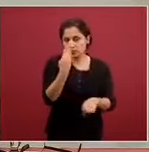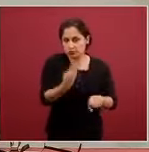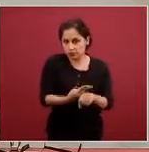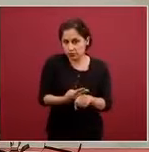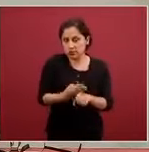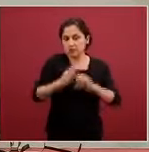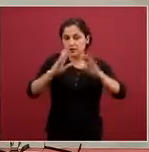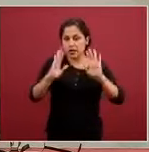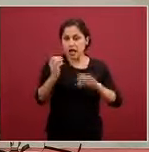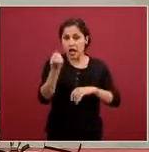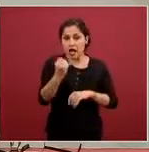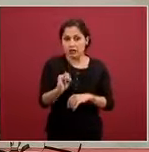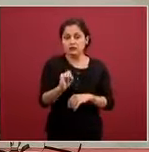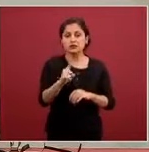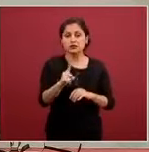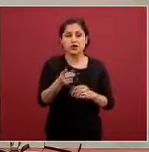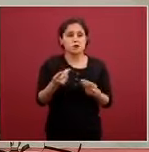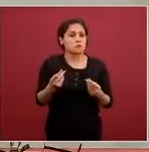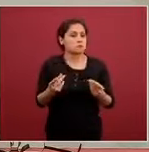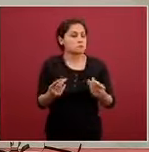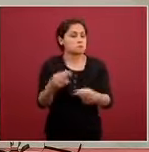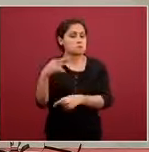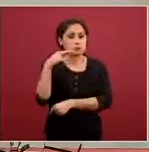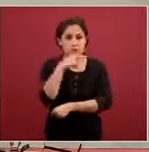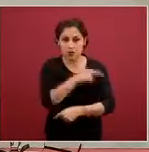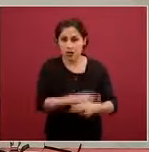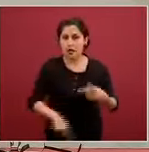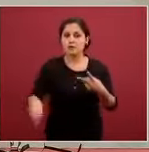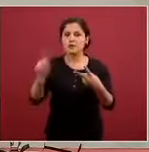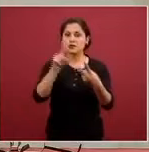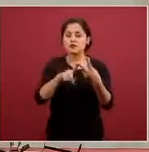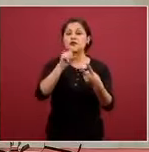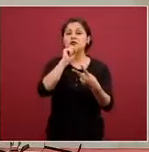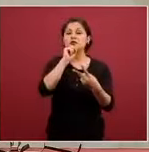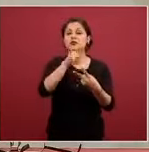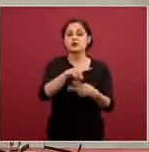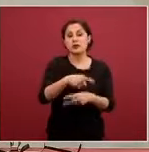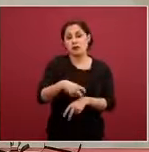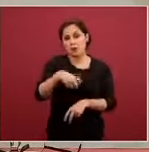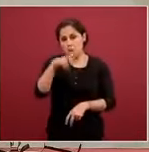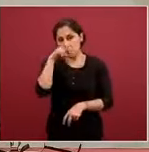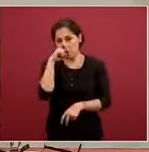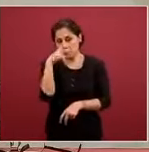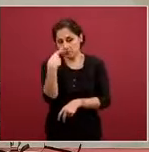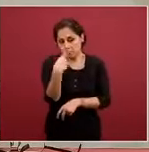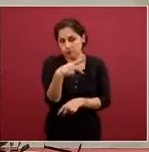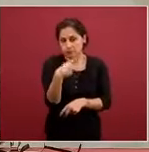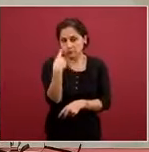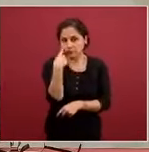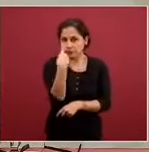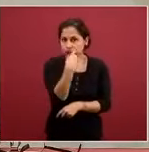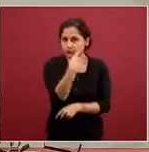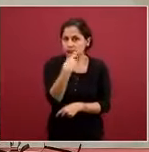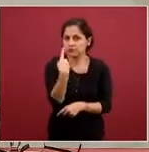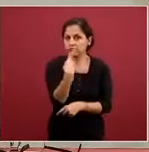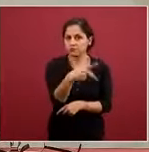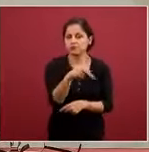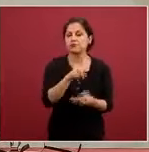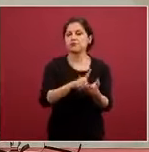más ágiles, por el otro lado, más intensivas, donde tengan que ser más intensivas, y esto nos permite